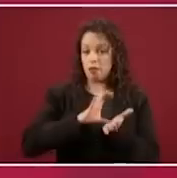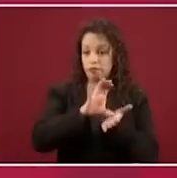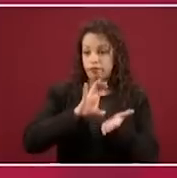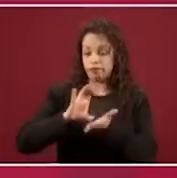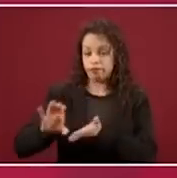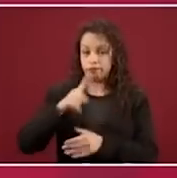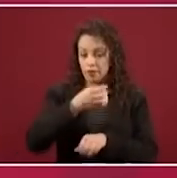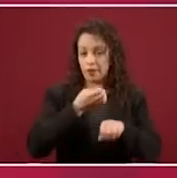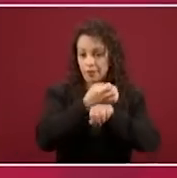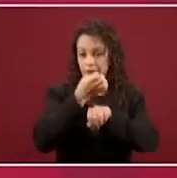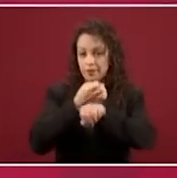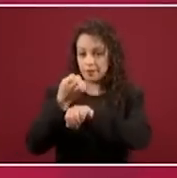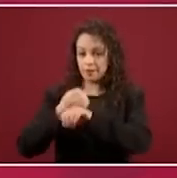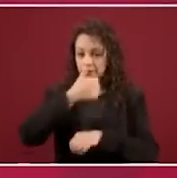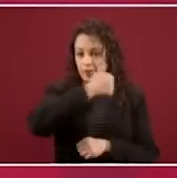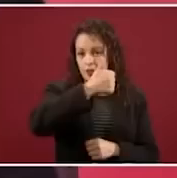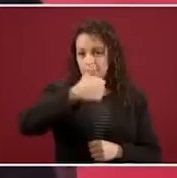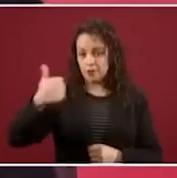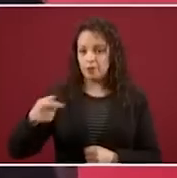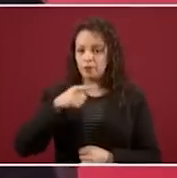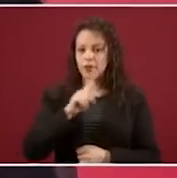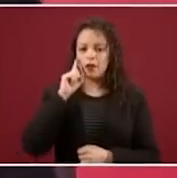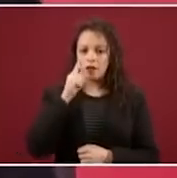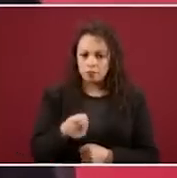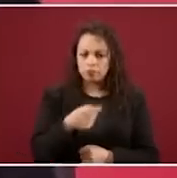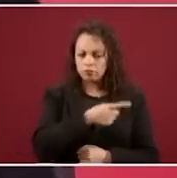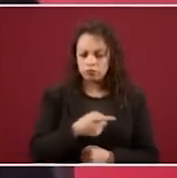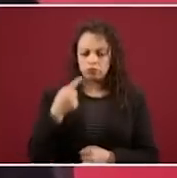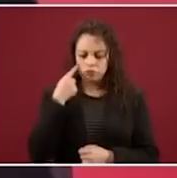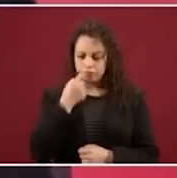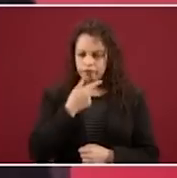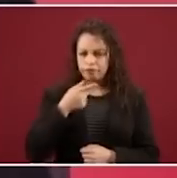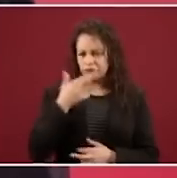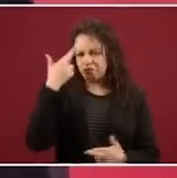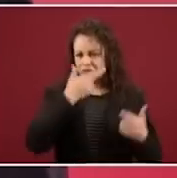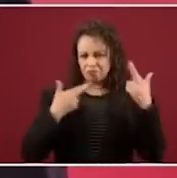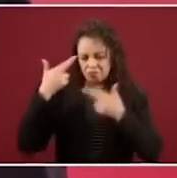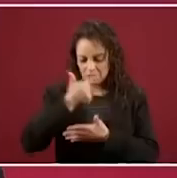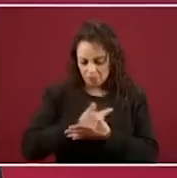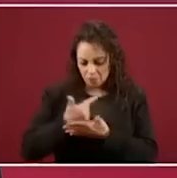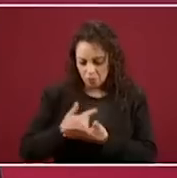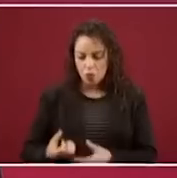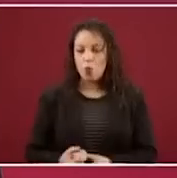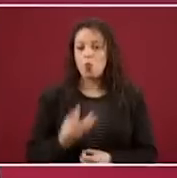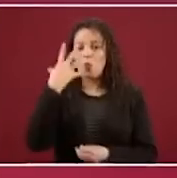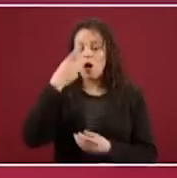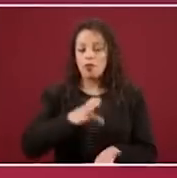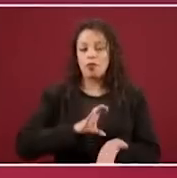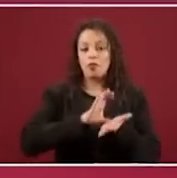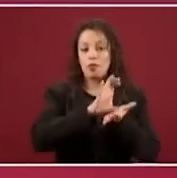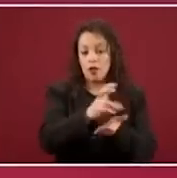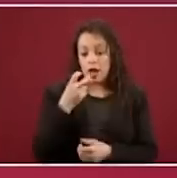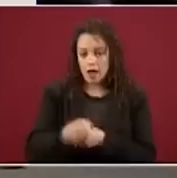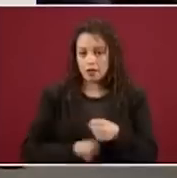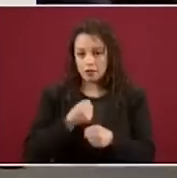se defina cuánto le va a corresponder este año a cada estado y se transfieran los recursos. Pero